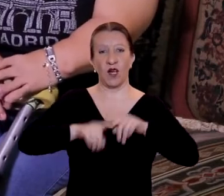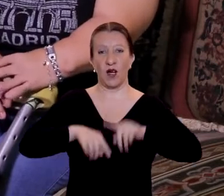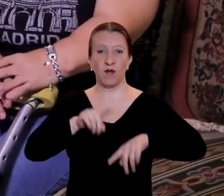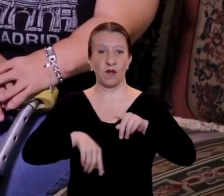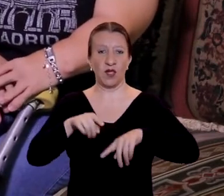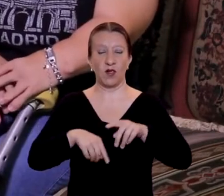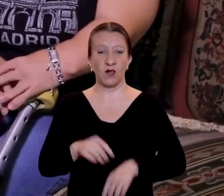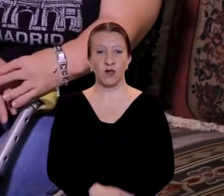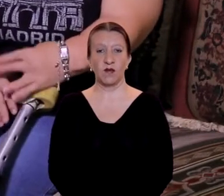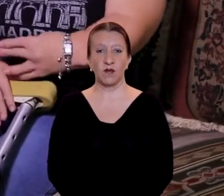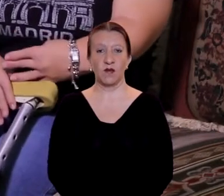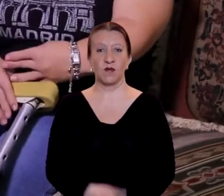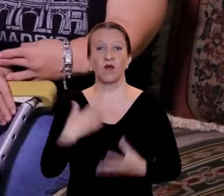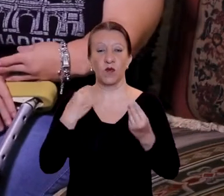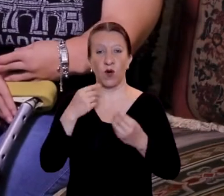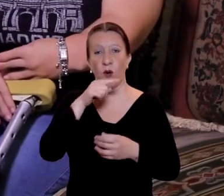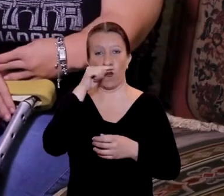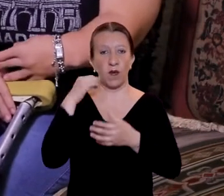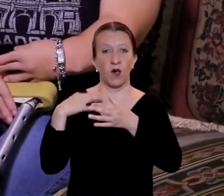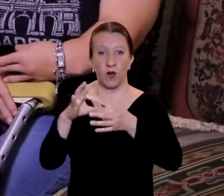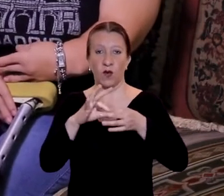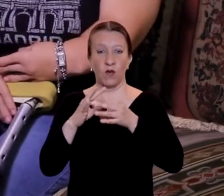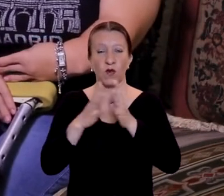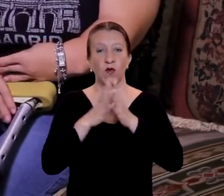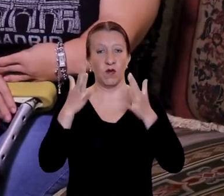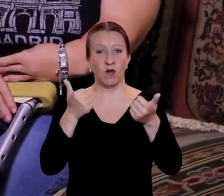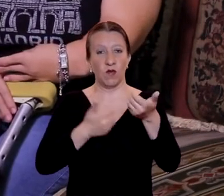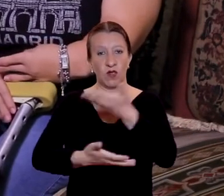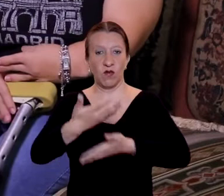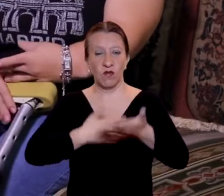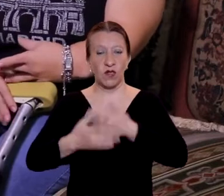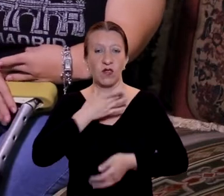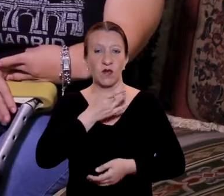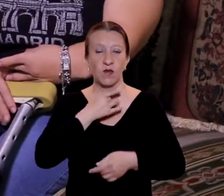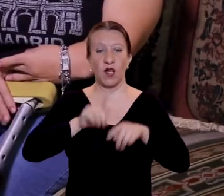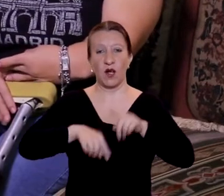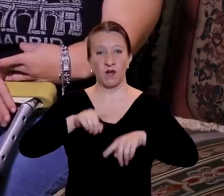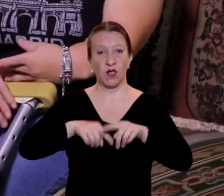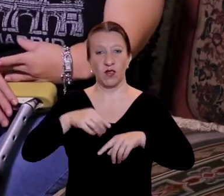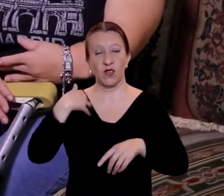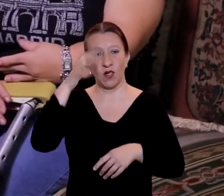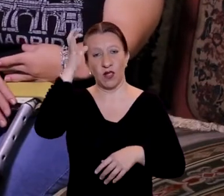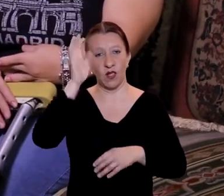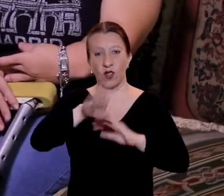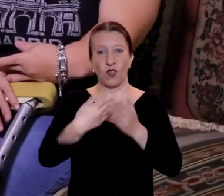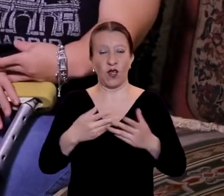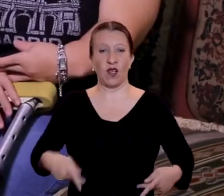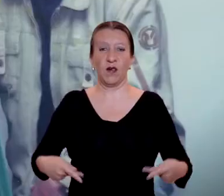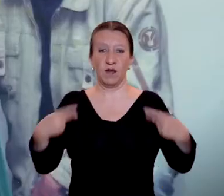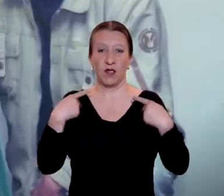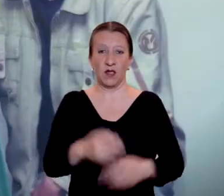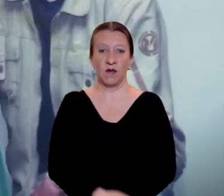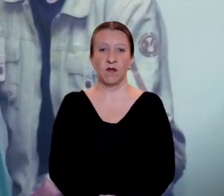amiguera. Tuve la suerte de tener unos compañeros bastante agradables, que son amigos creo que son amigos para toda la